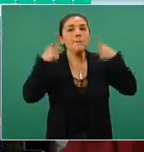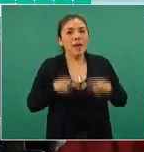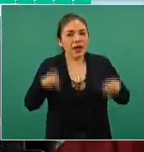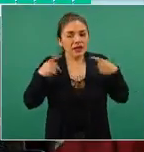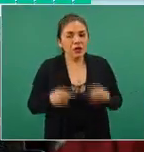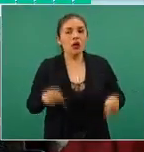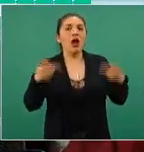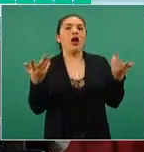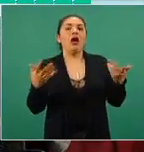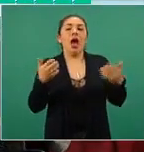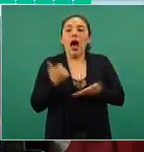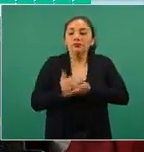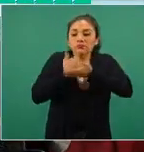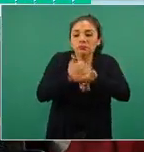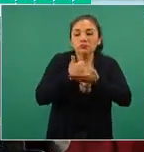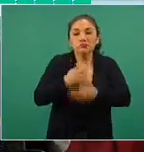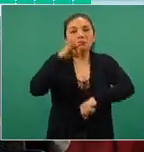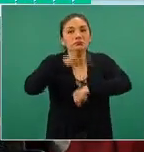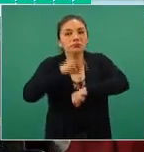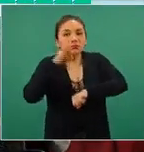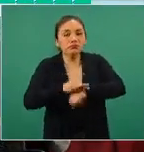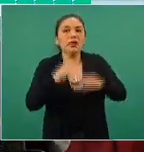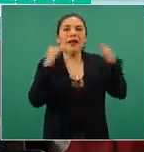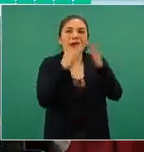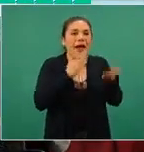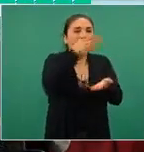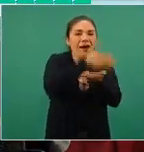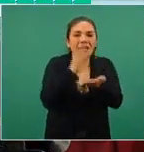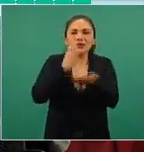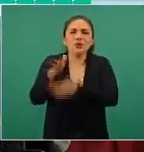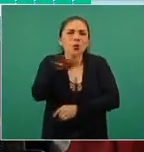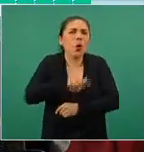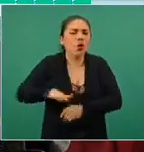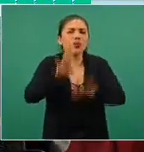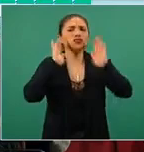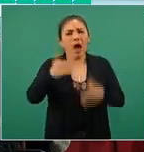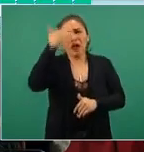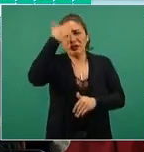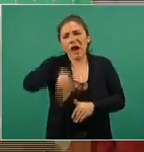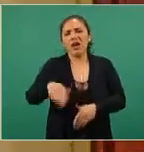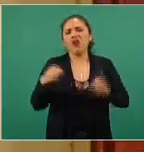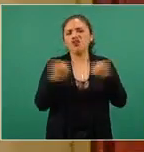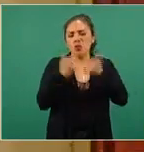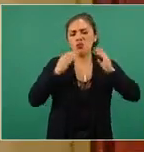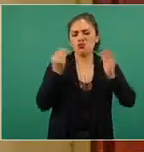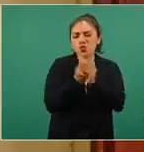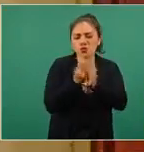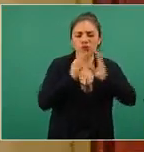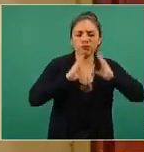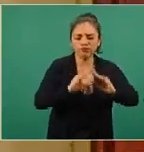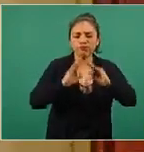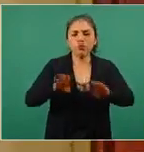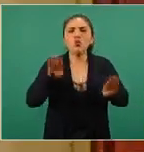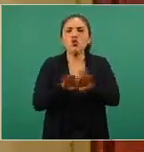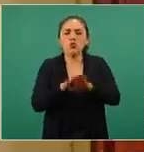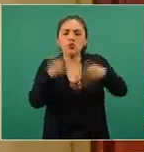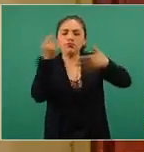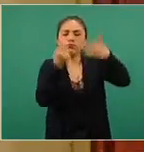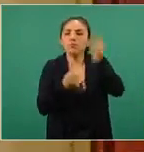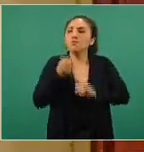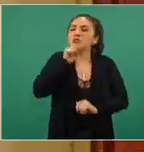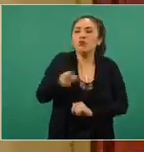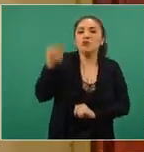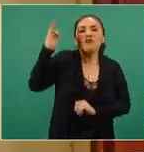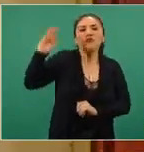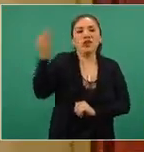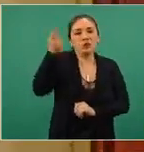nuestros colaboradores, los clínicos, los de casa a casa, todos hemos sido capacitados sobre los lineamientos que emanan de la Federación.